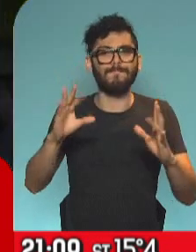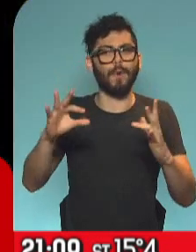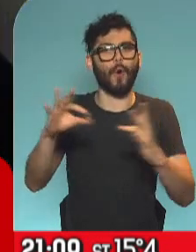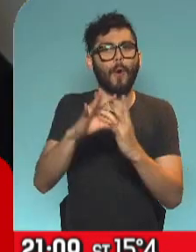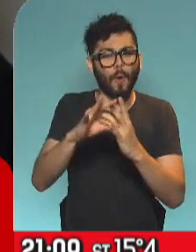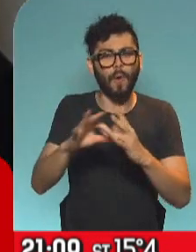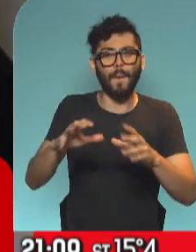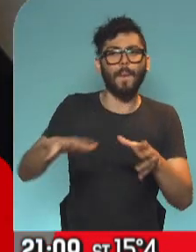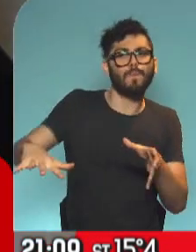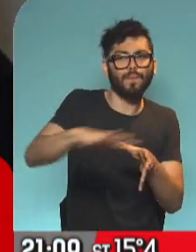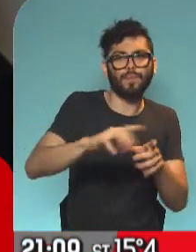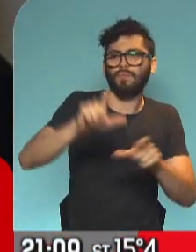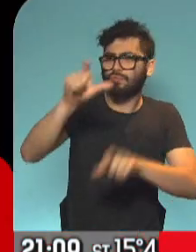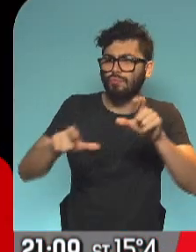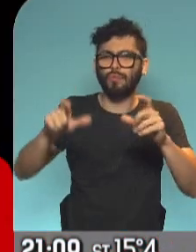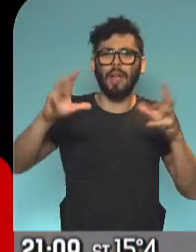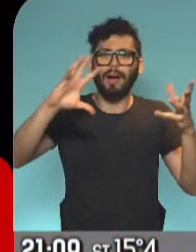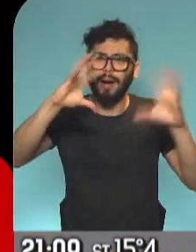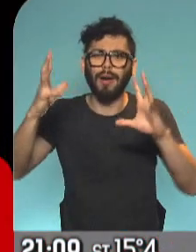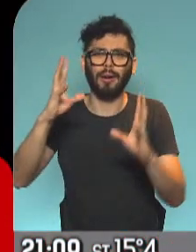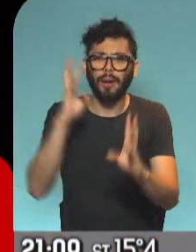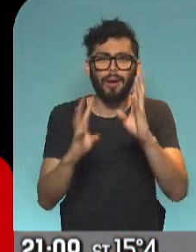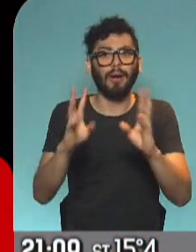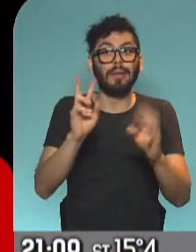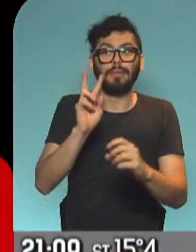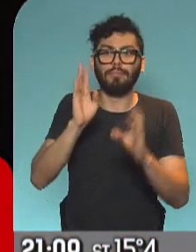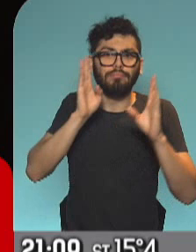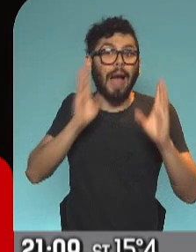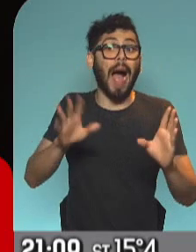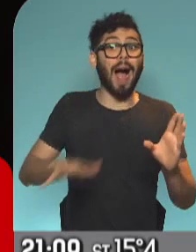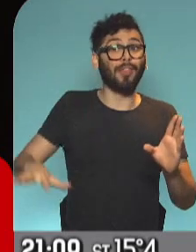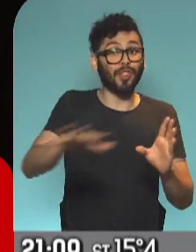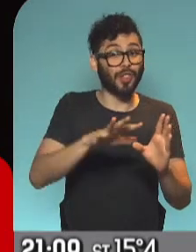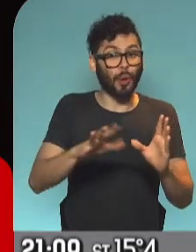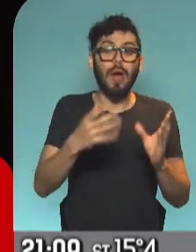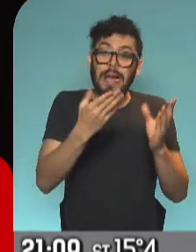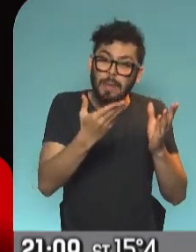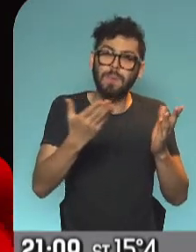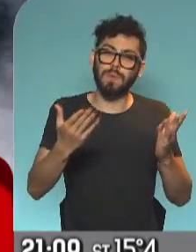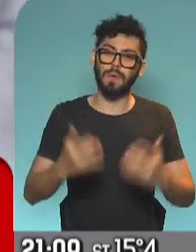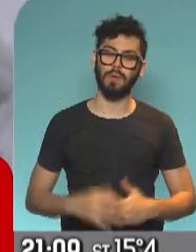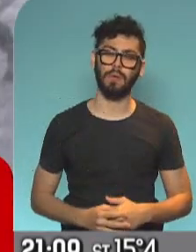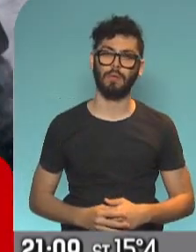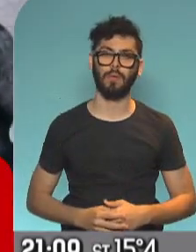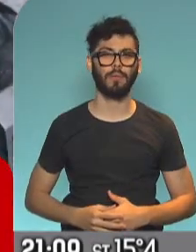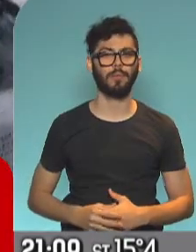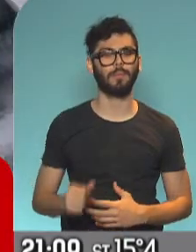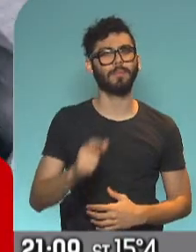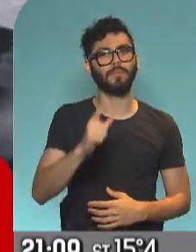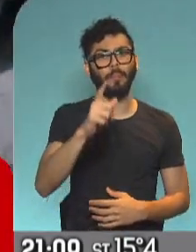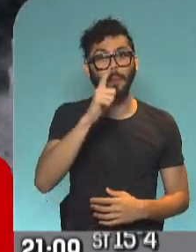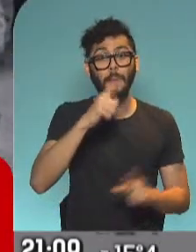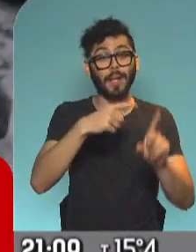ecología, con la creación. Sin duda. Y en esa línea, me parece, ¿no? Decíamos que la llegada